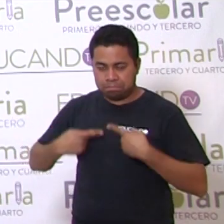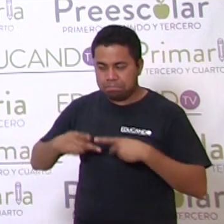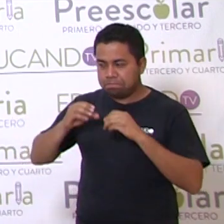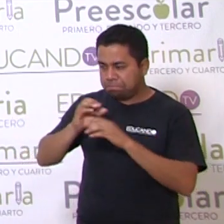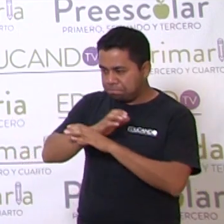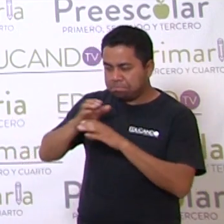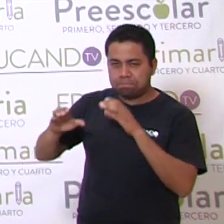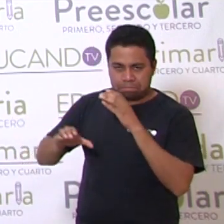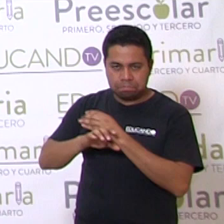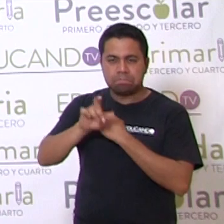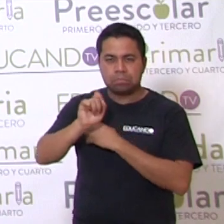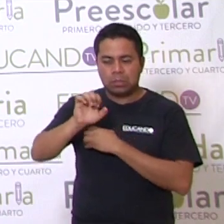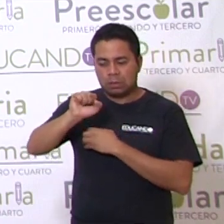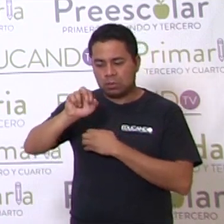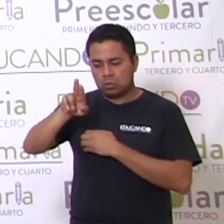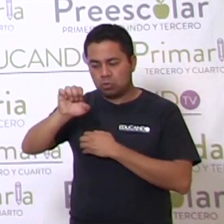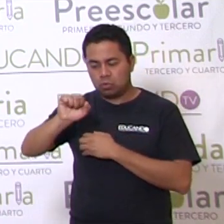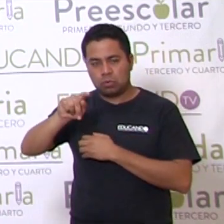sustantivo. ¿Bien?